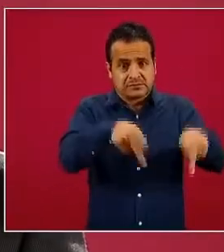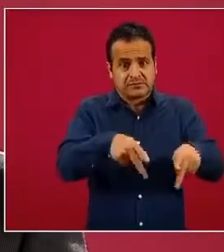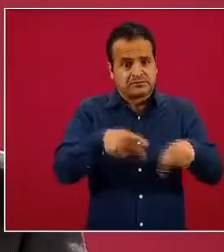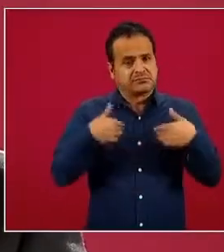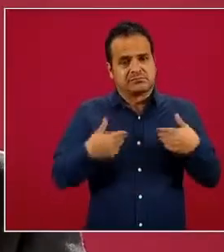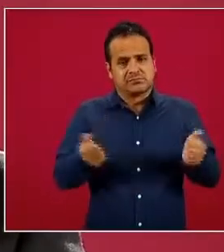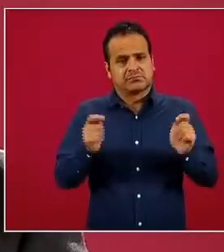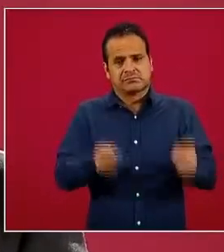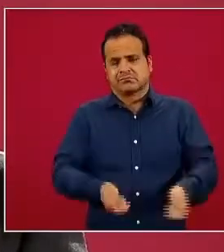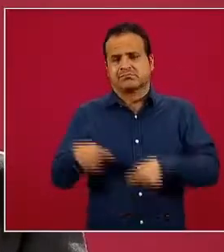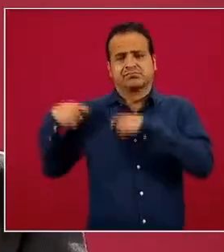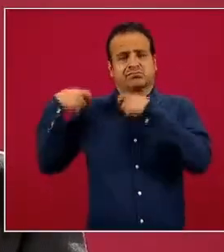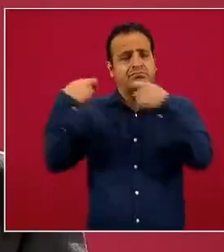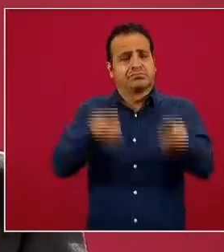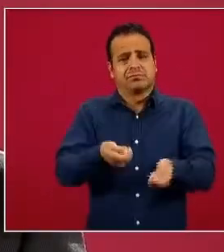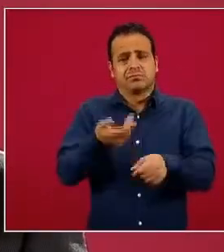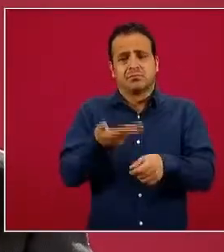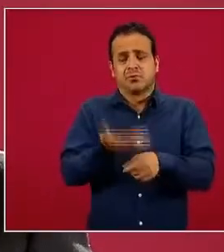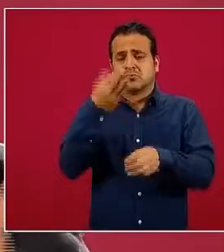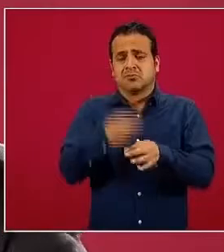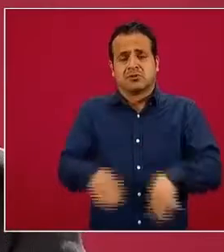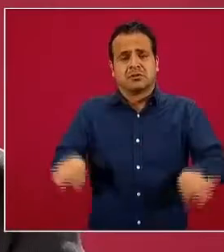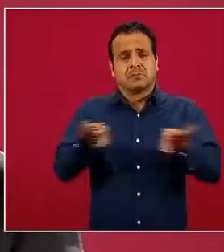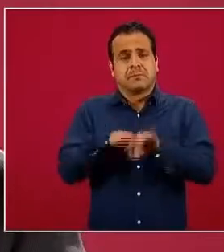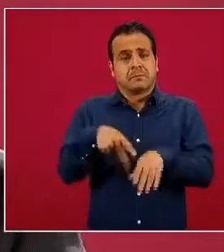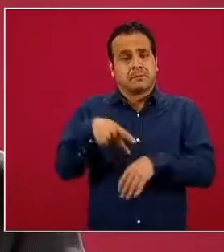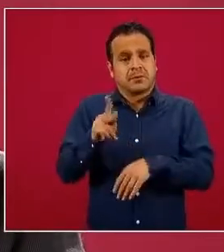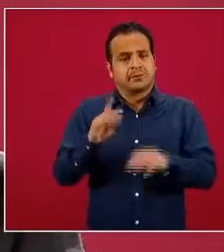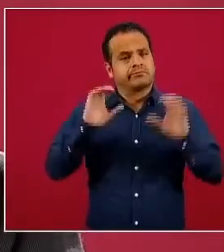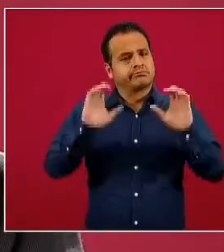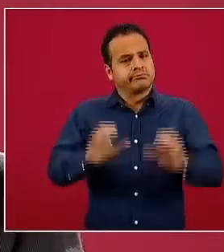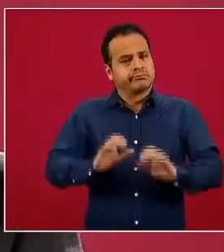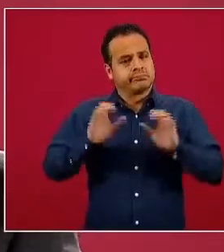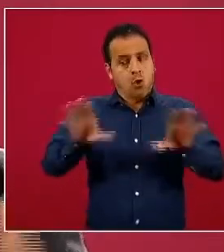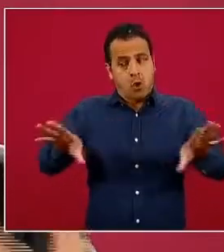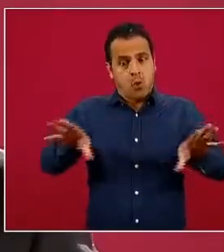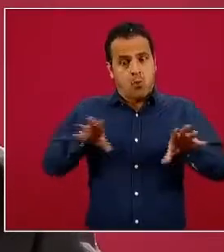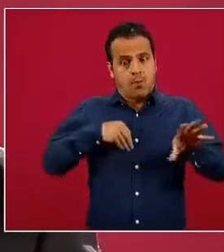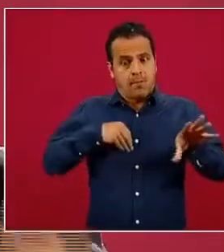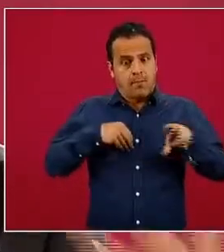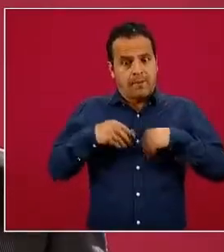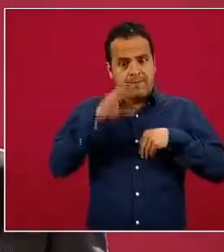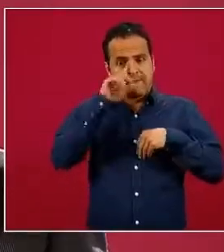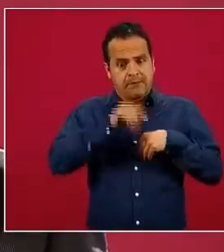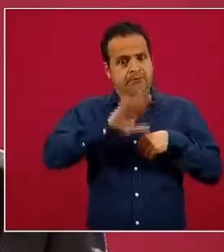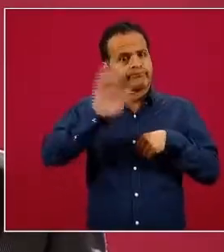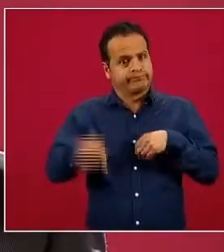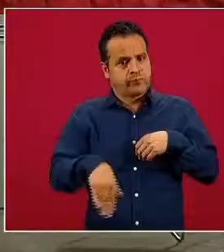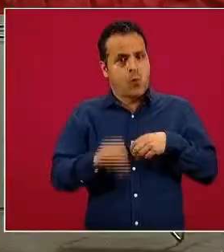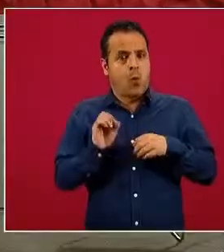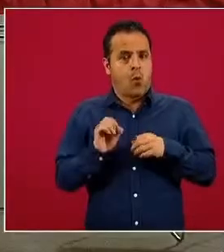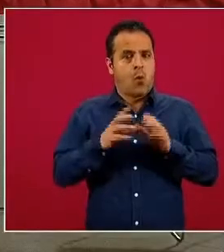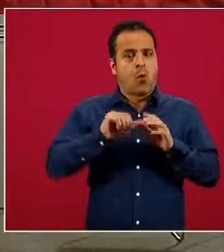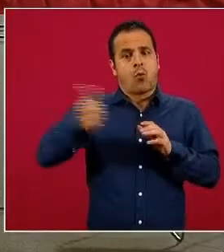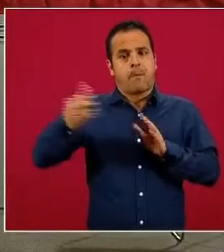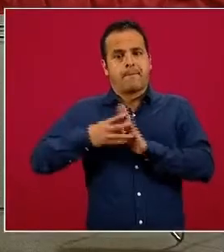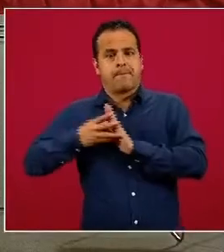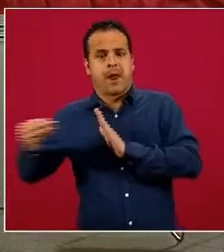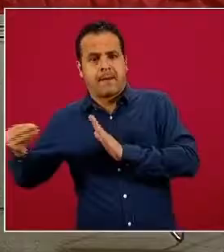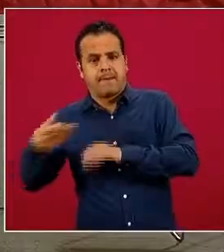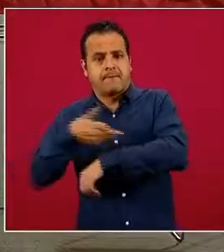pero tenemos el riesgo de ser parte de quienes pierden la vida o contribuir a que otros seres queridos pierdan